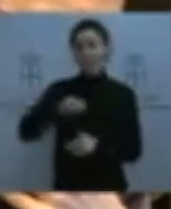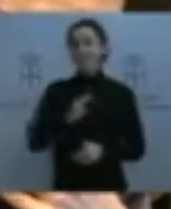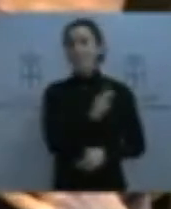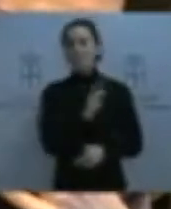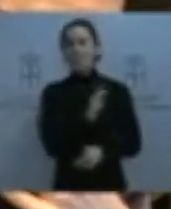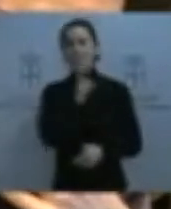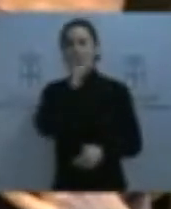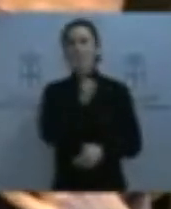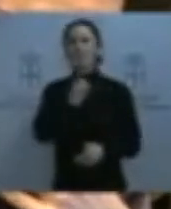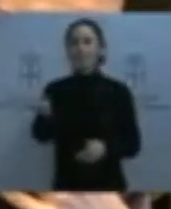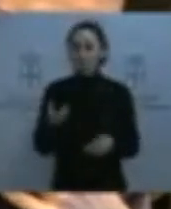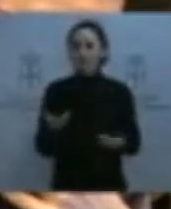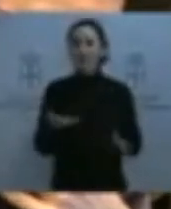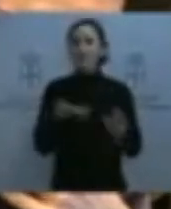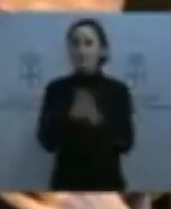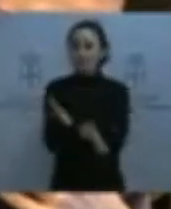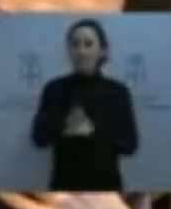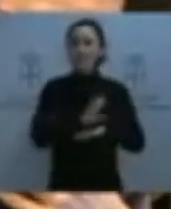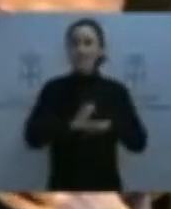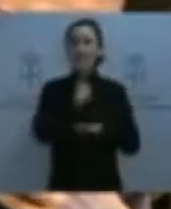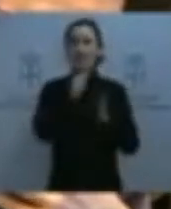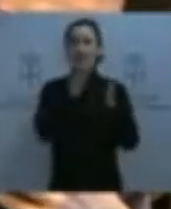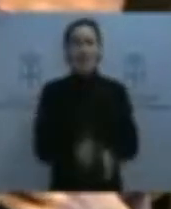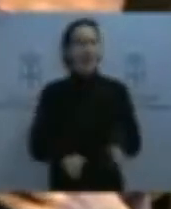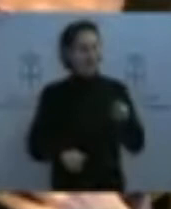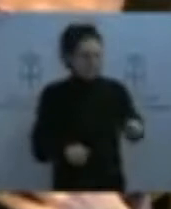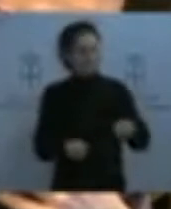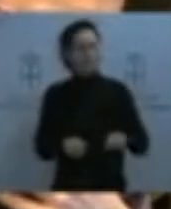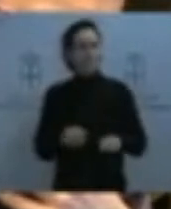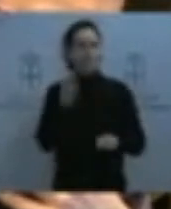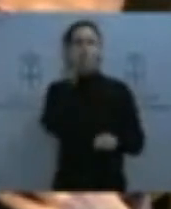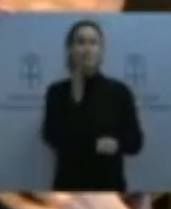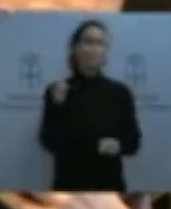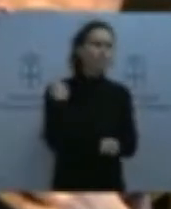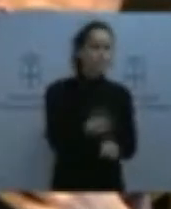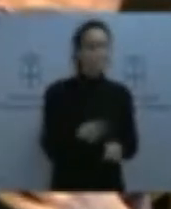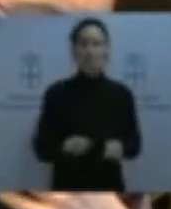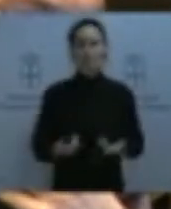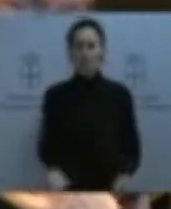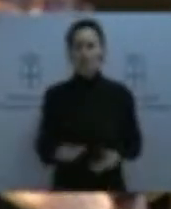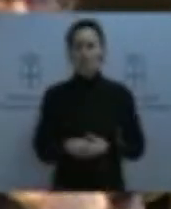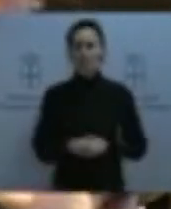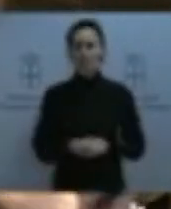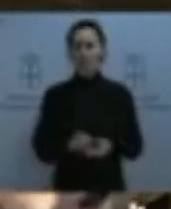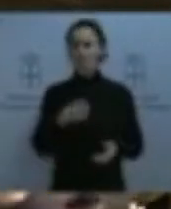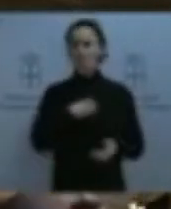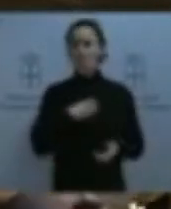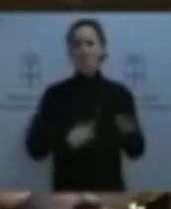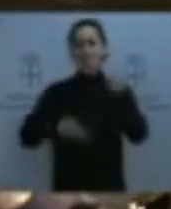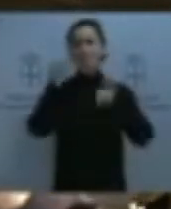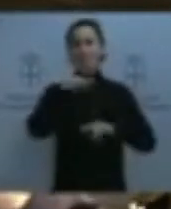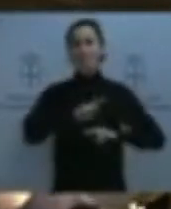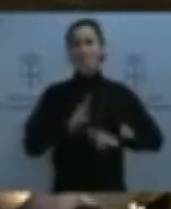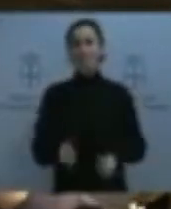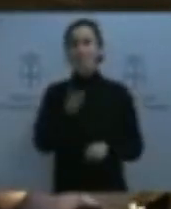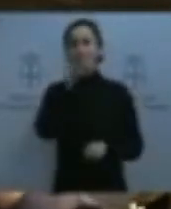la Fundación es porque es consejero. Es usted un miembro nato. Es usted un miembro nato y, por lo tanto, no puede eludir la respuesta, porque lo único que